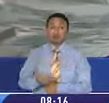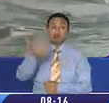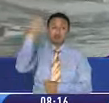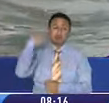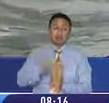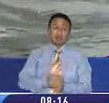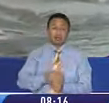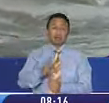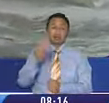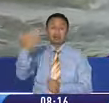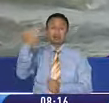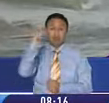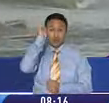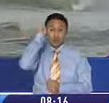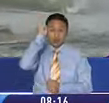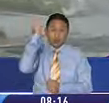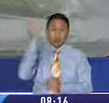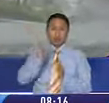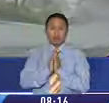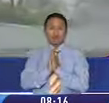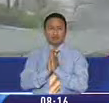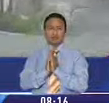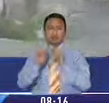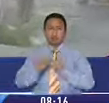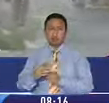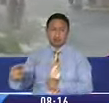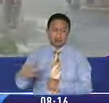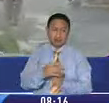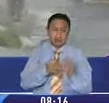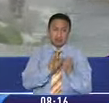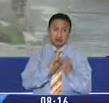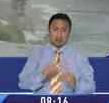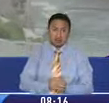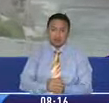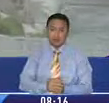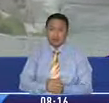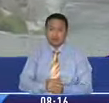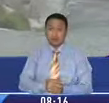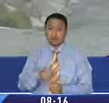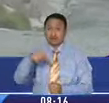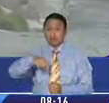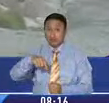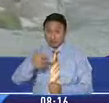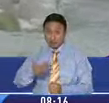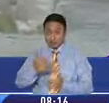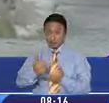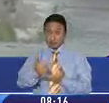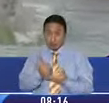de Yunda, se le puso una solicitud para que nos repongan, pero no hemos tenido igual